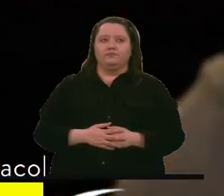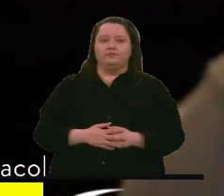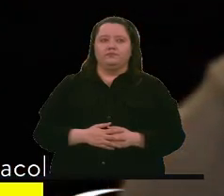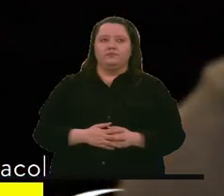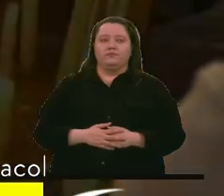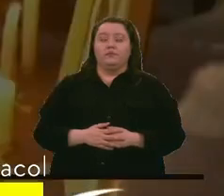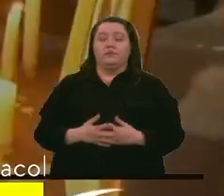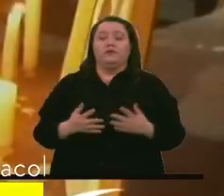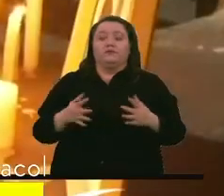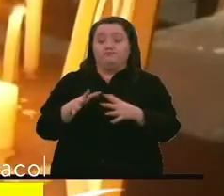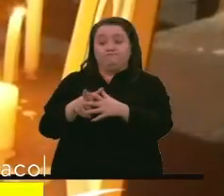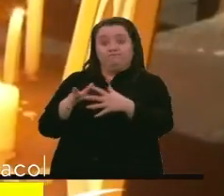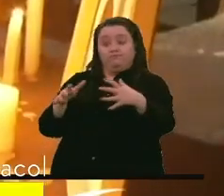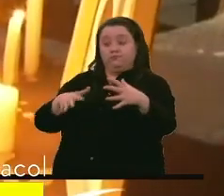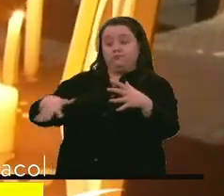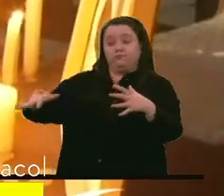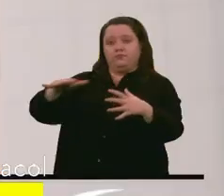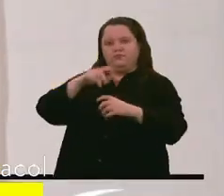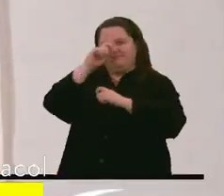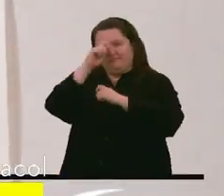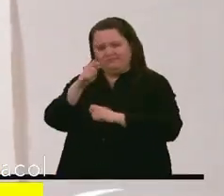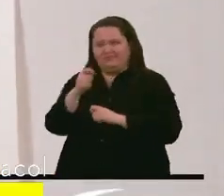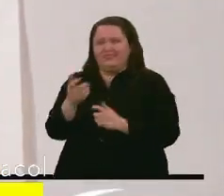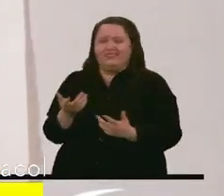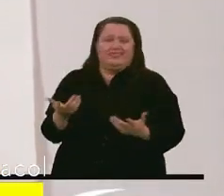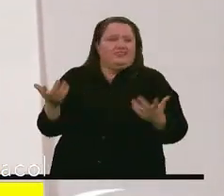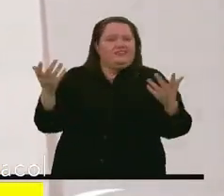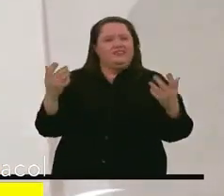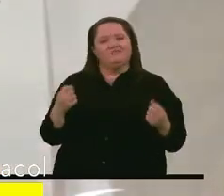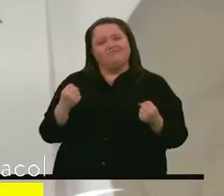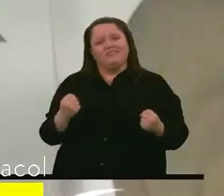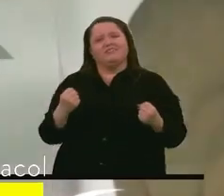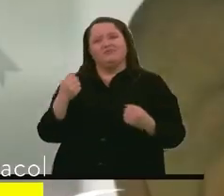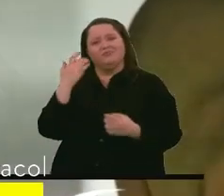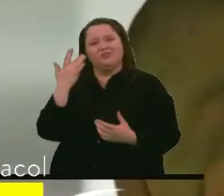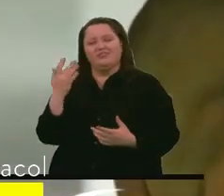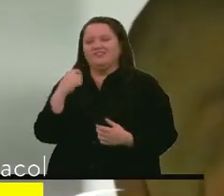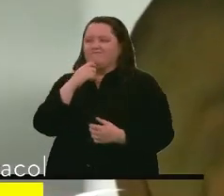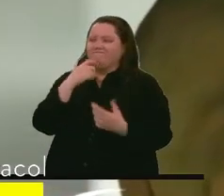Para muchos, ese es un homenaje que no debería ser.